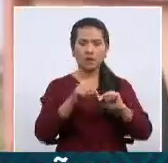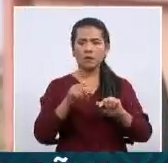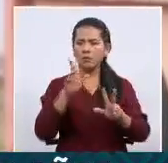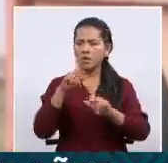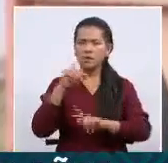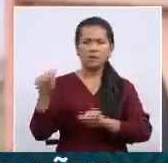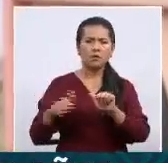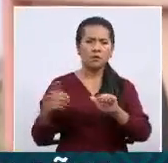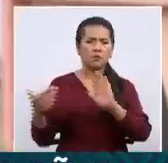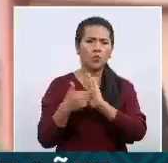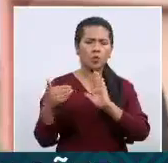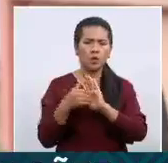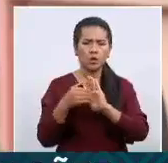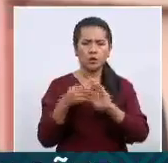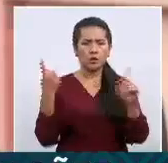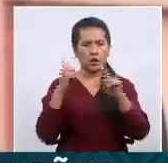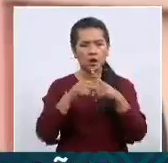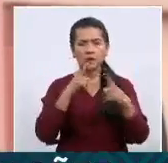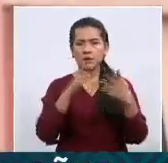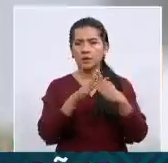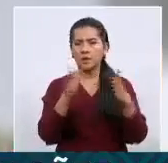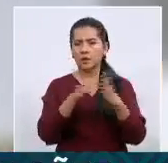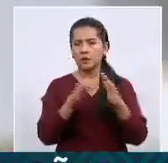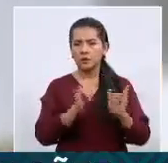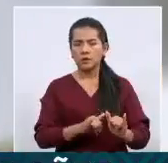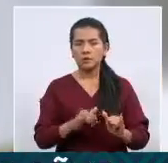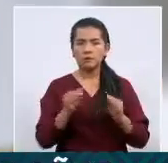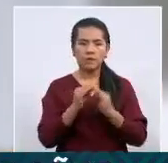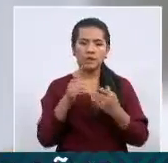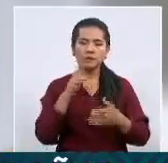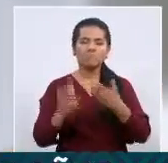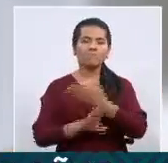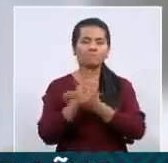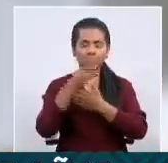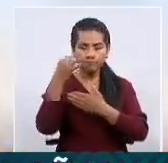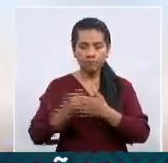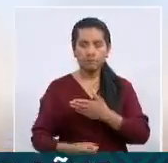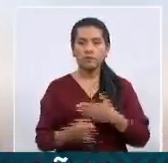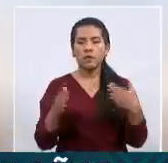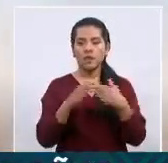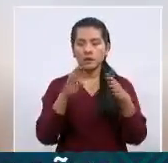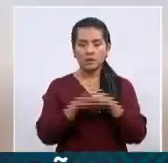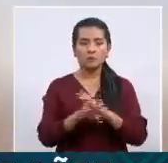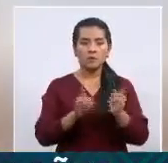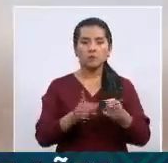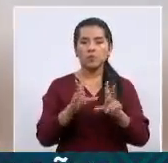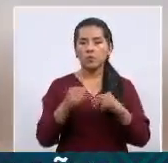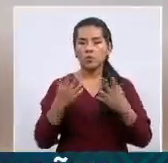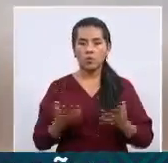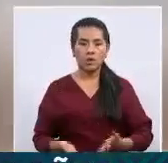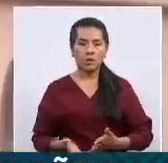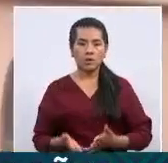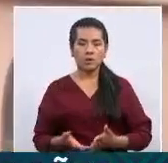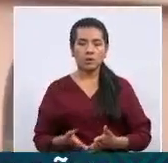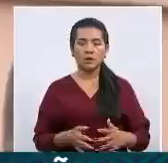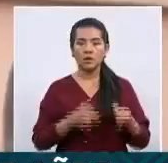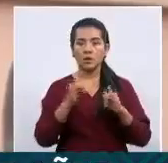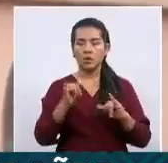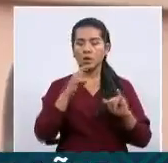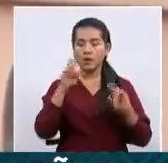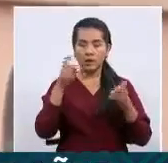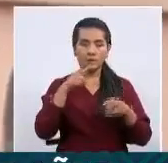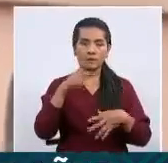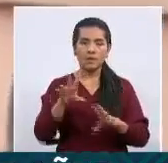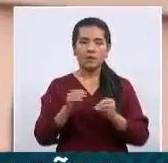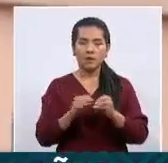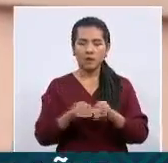perseguidos en sus casas, no había una seguridad en la propia vivienda. O sea, la guerrilla no